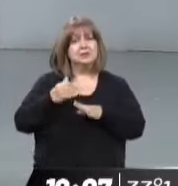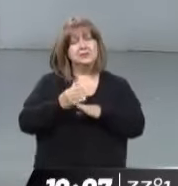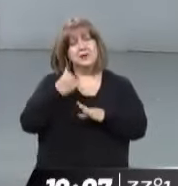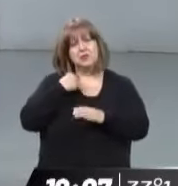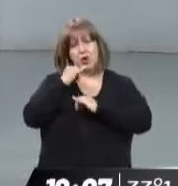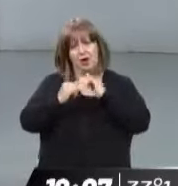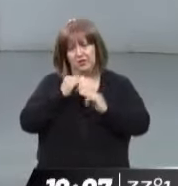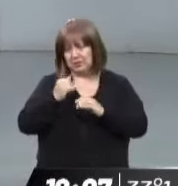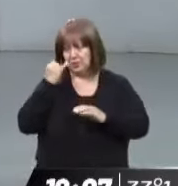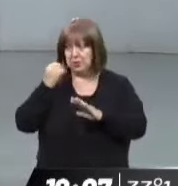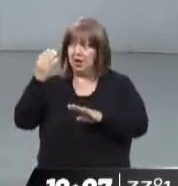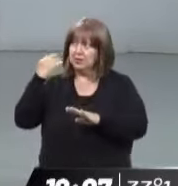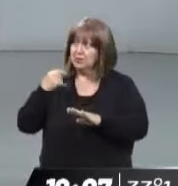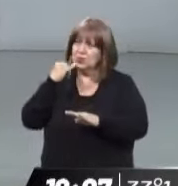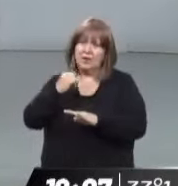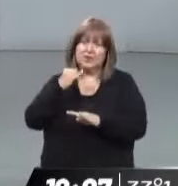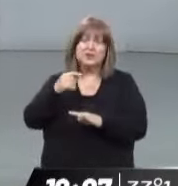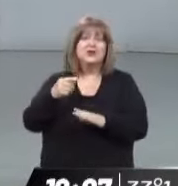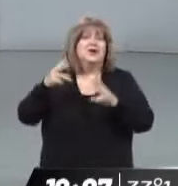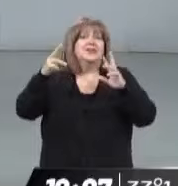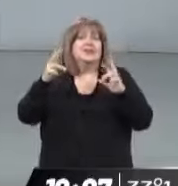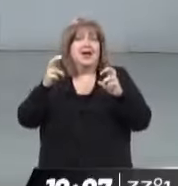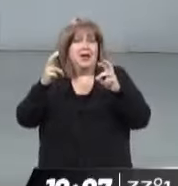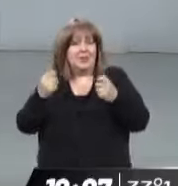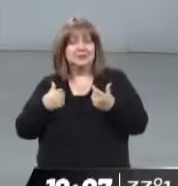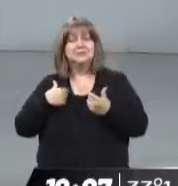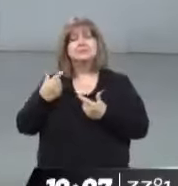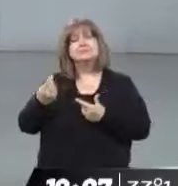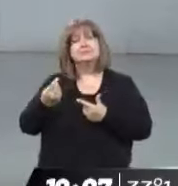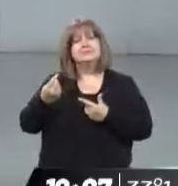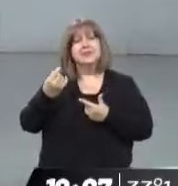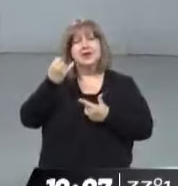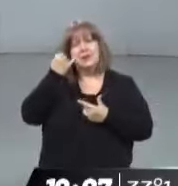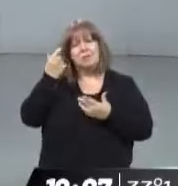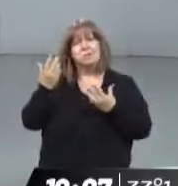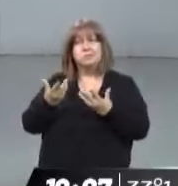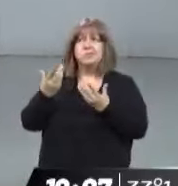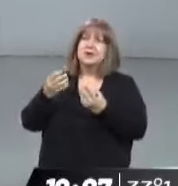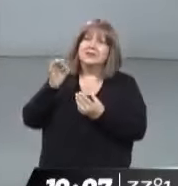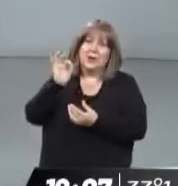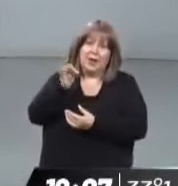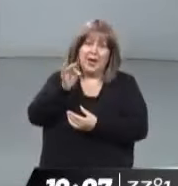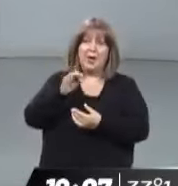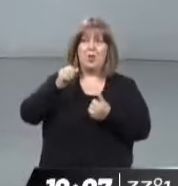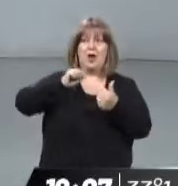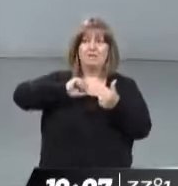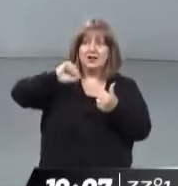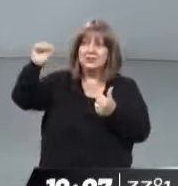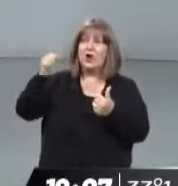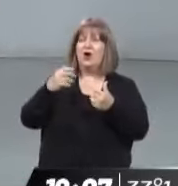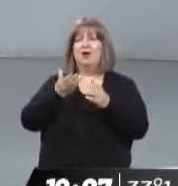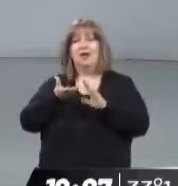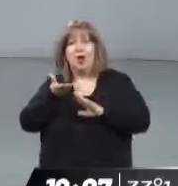Anticipábamos recién y lo contábamos, ¿no? Que tiene que ver con los números que se conocieron, estos que uno, más allá de conocerlos específicamente, ¿no? El